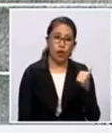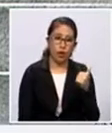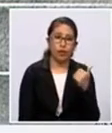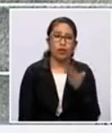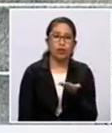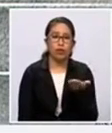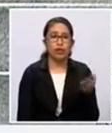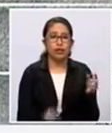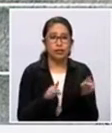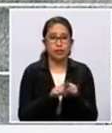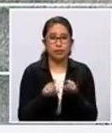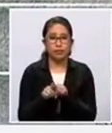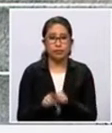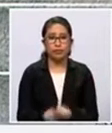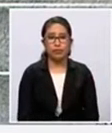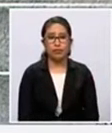está